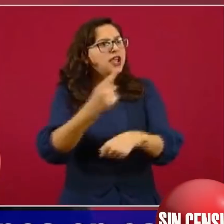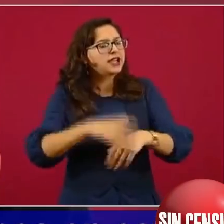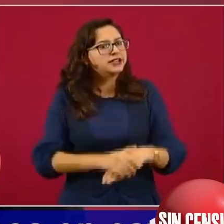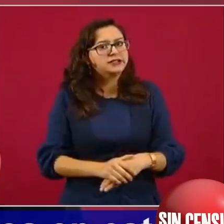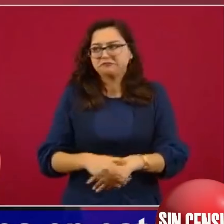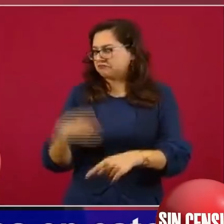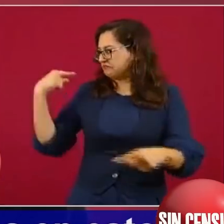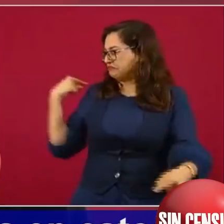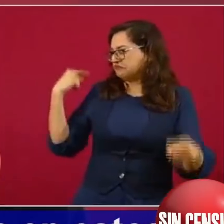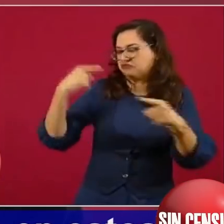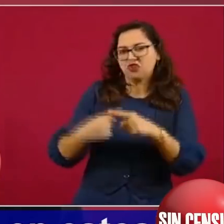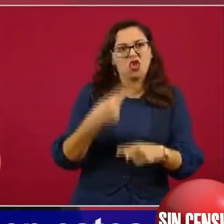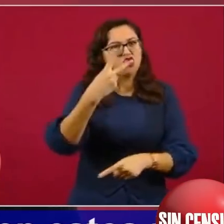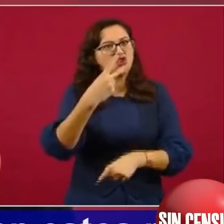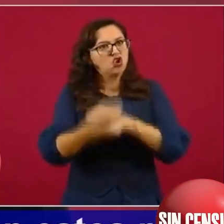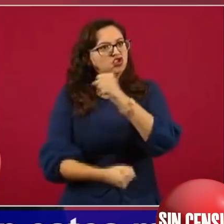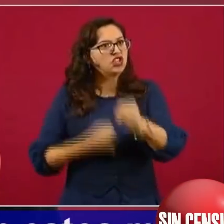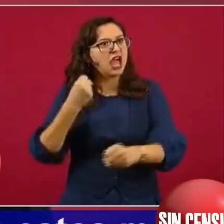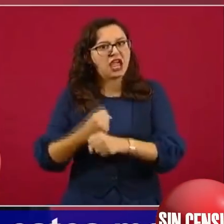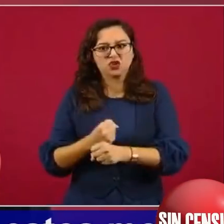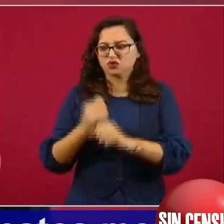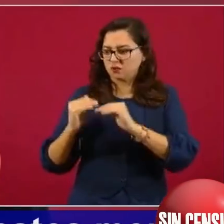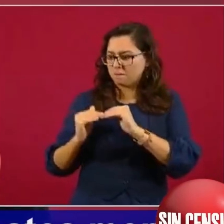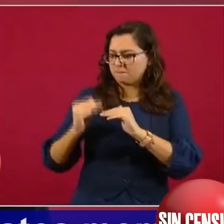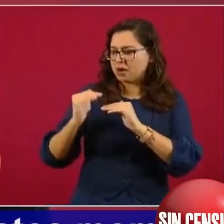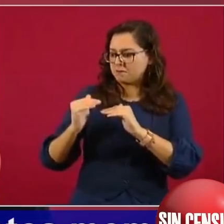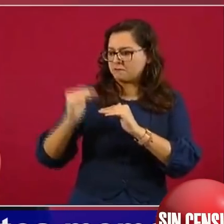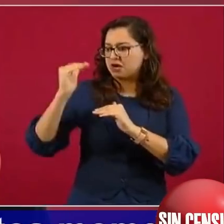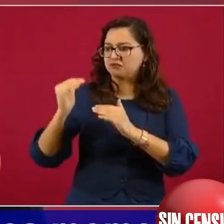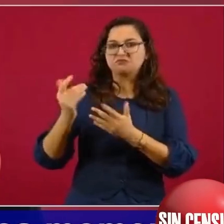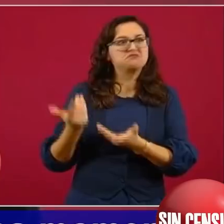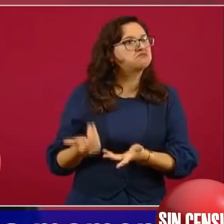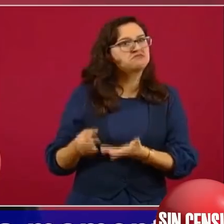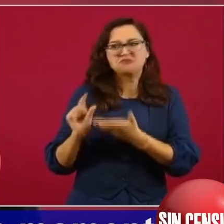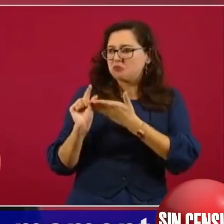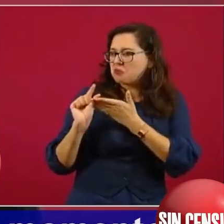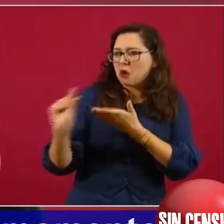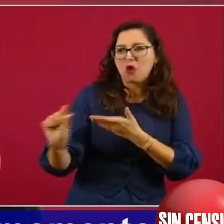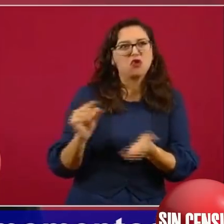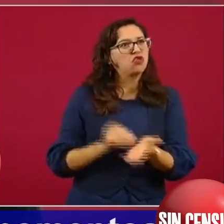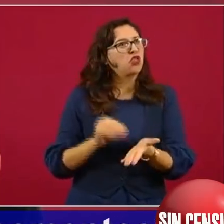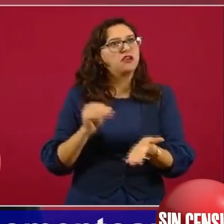últimos aumentos, el salario mínimo es de los más bajos del mundo.